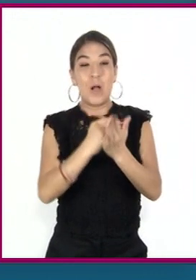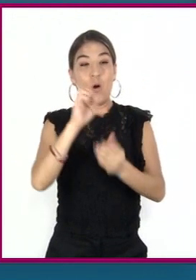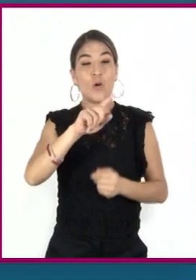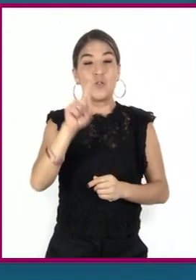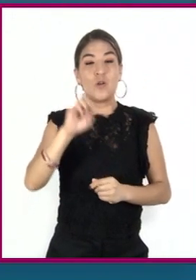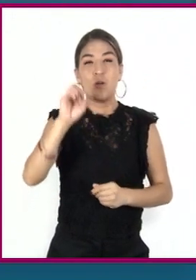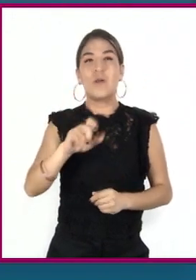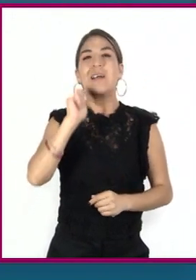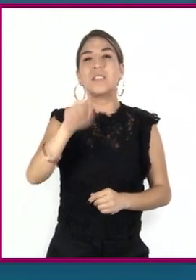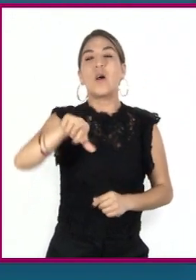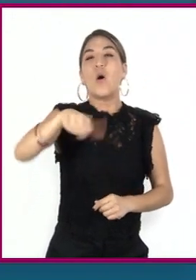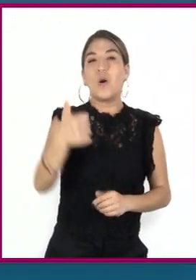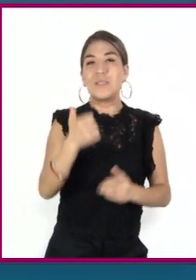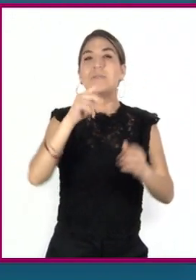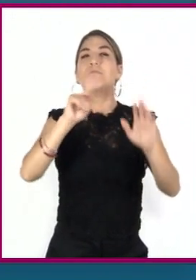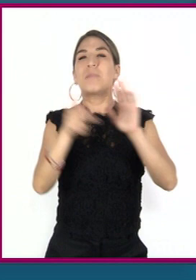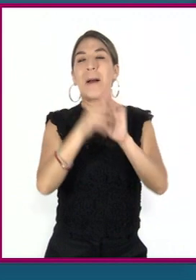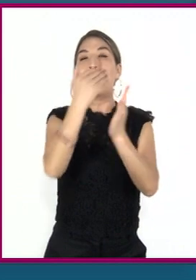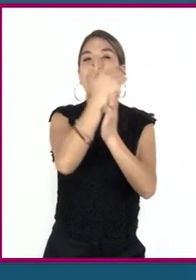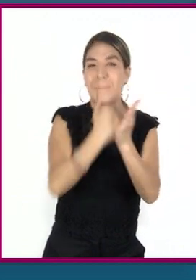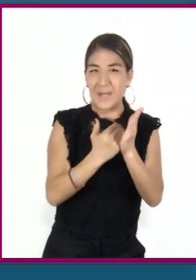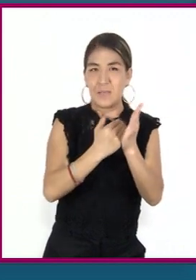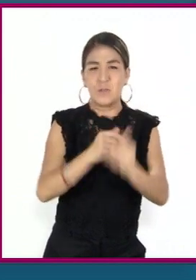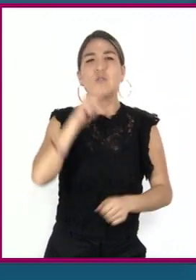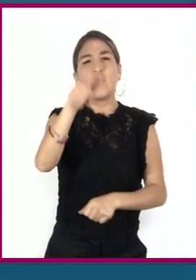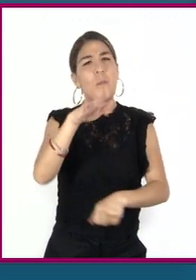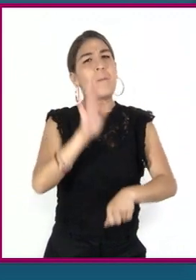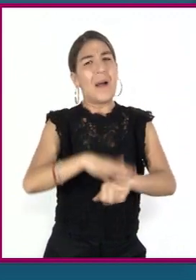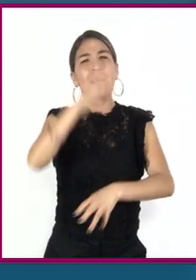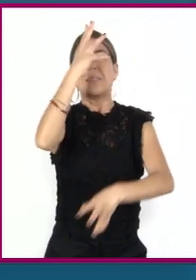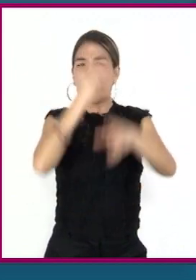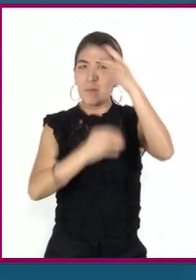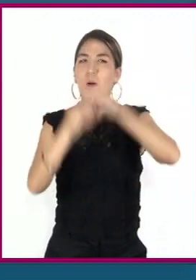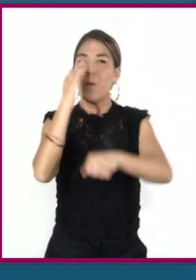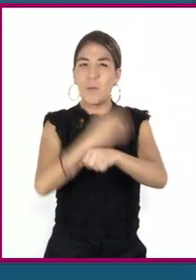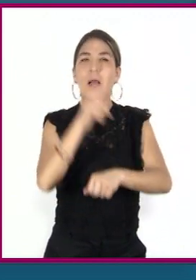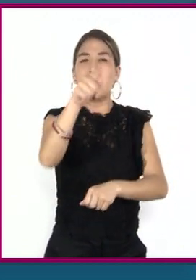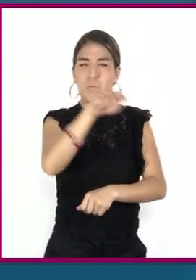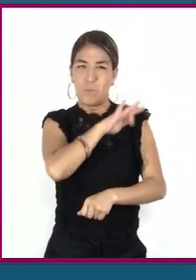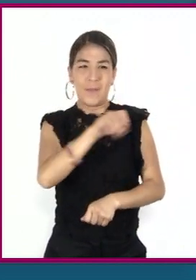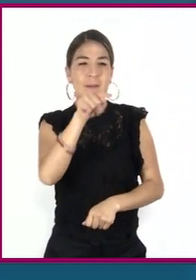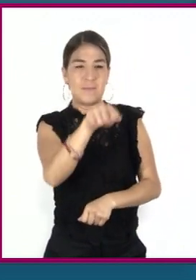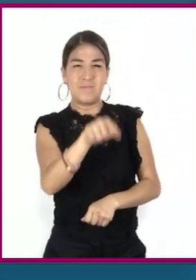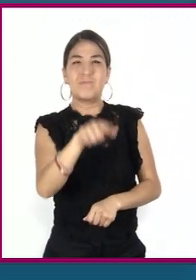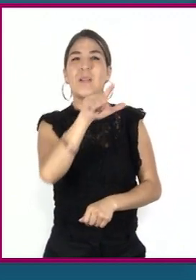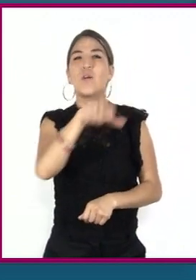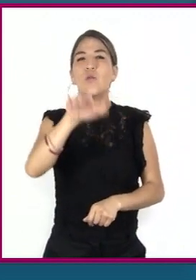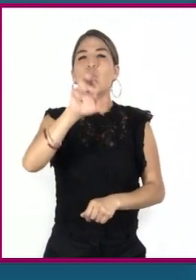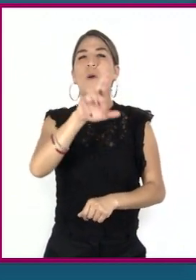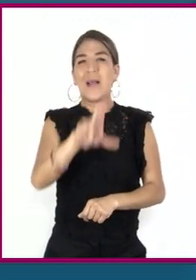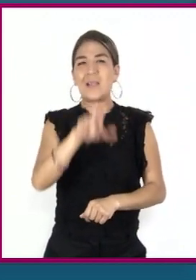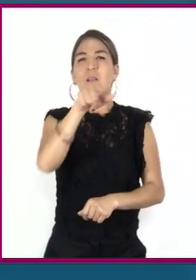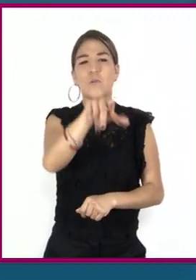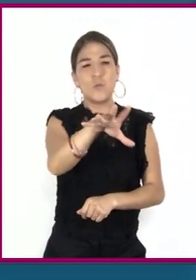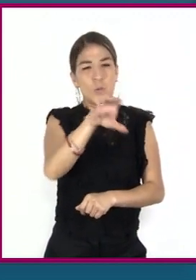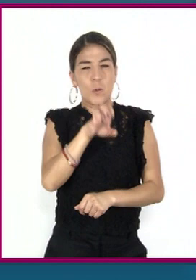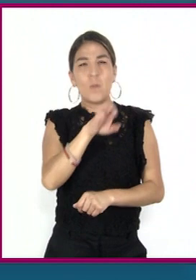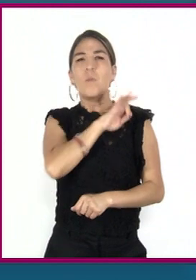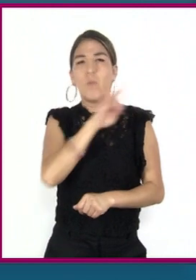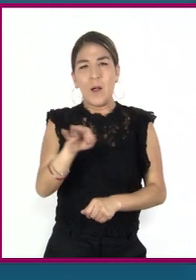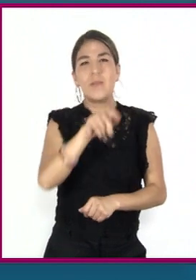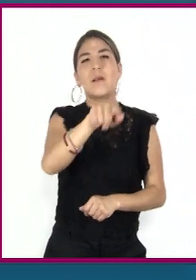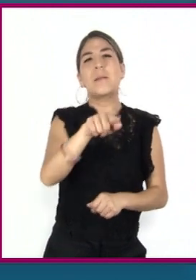millón. Para seguir aprendiendo, los invitamos a escanear el código QR que se muestra en pantalla. Este los llevará